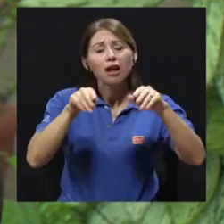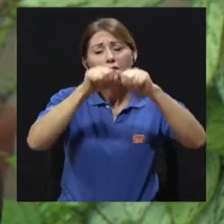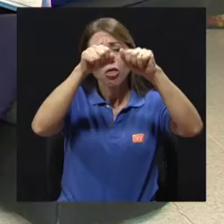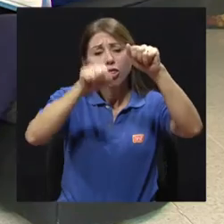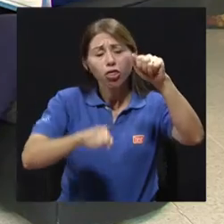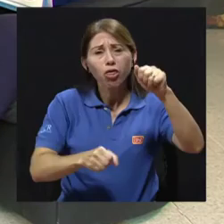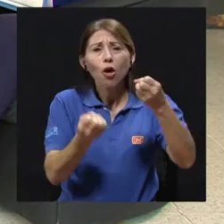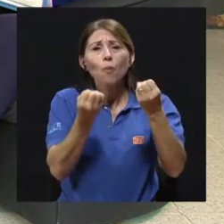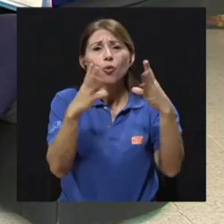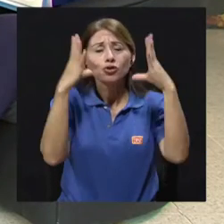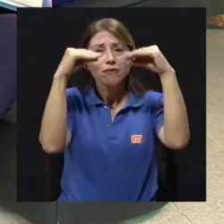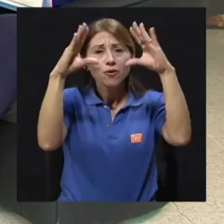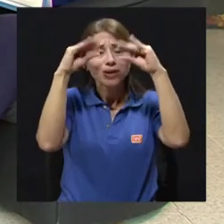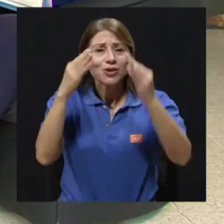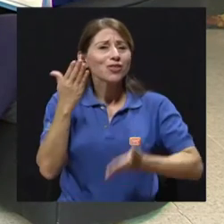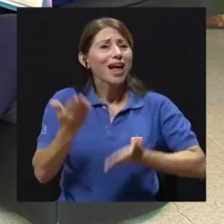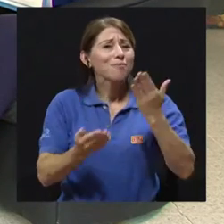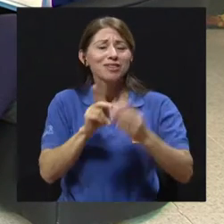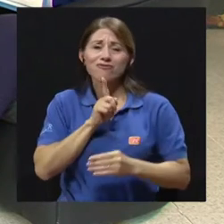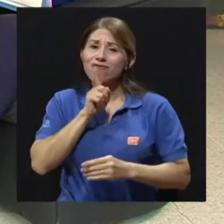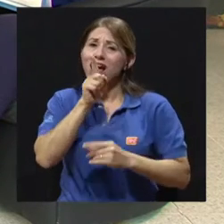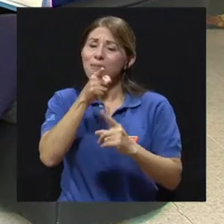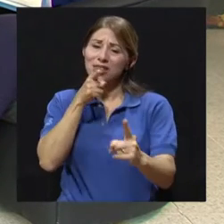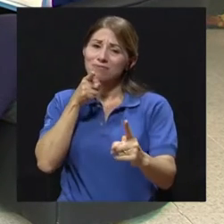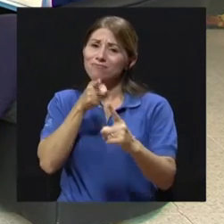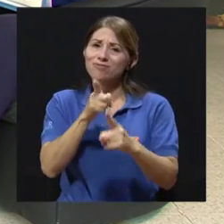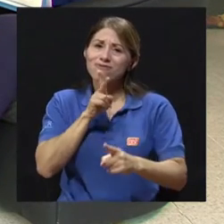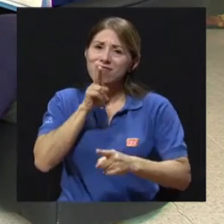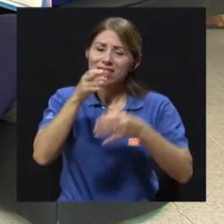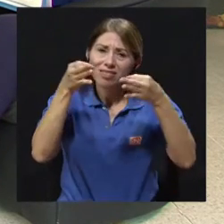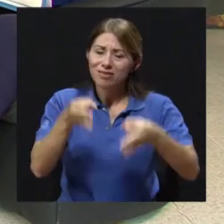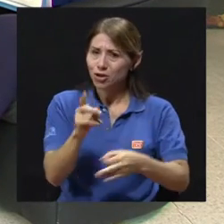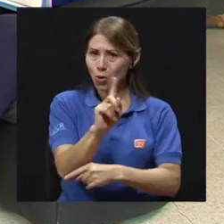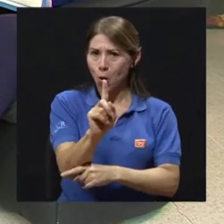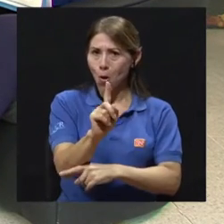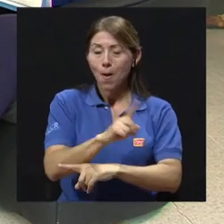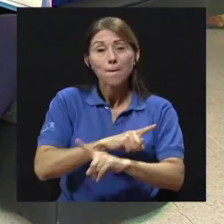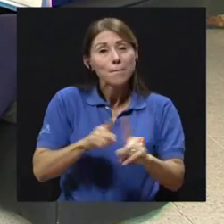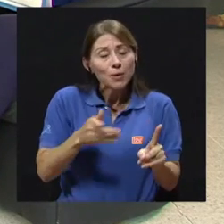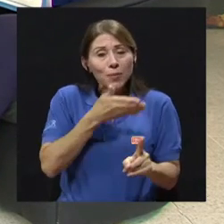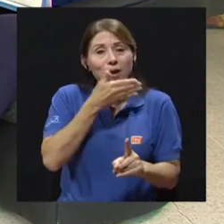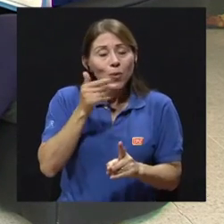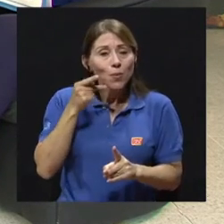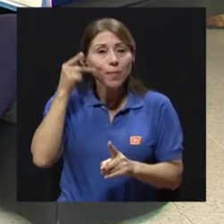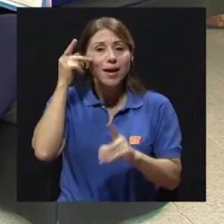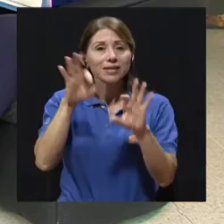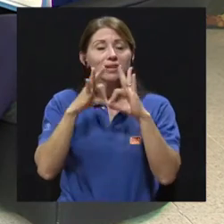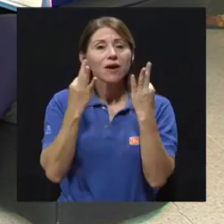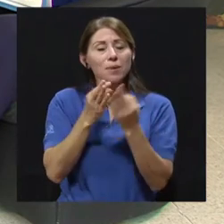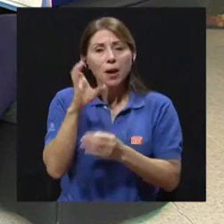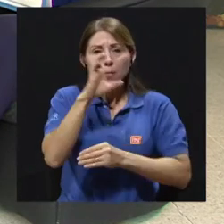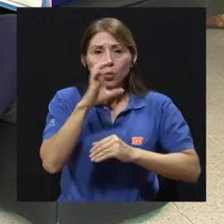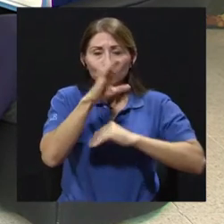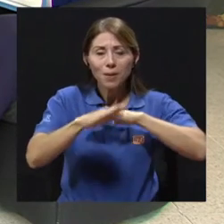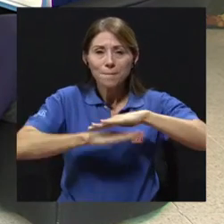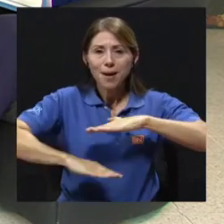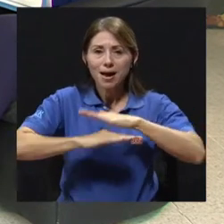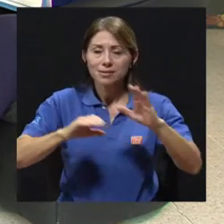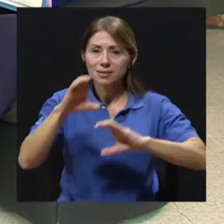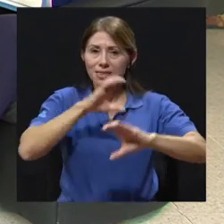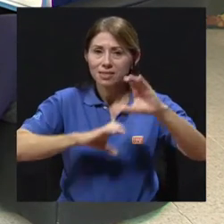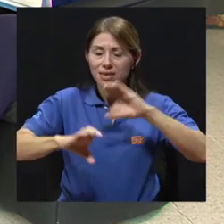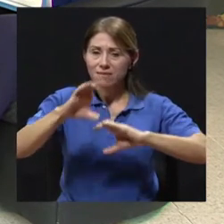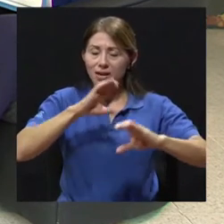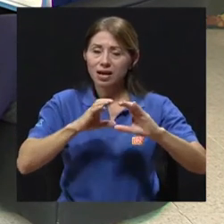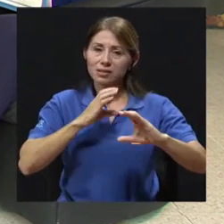más. Exactamente, ¿verdad? Y miles de cosas que tal vez distan mucho de la realidad. Pero si científicamente los padres de familia se pueden informar, para esto sería una gran